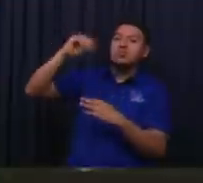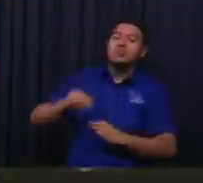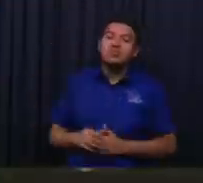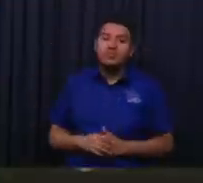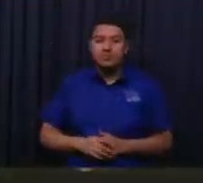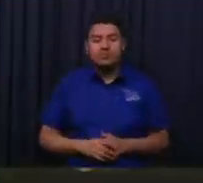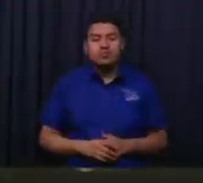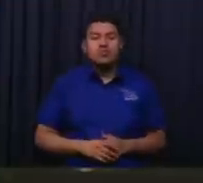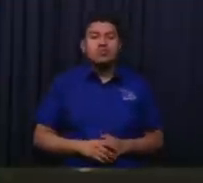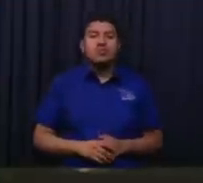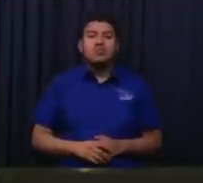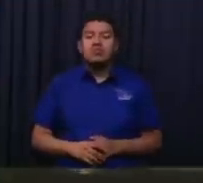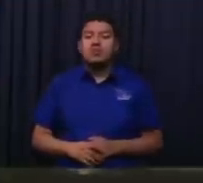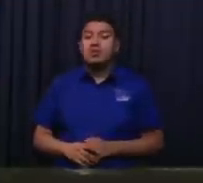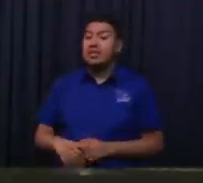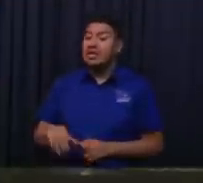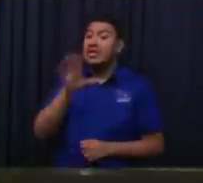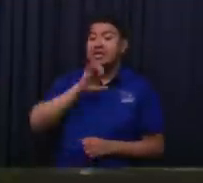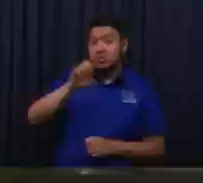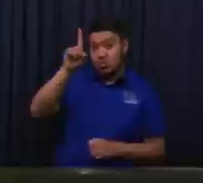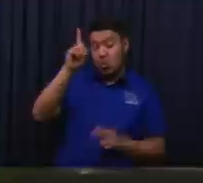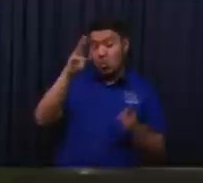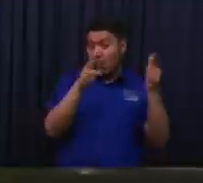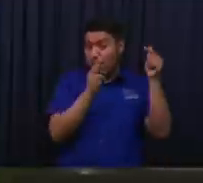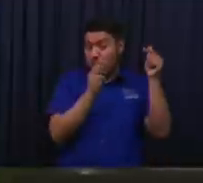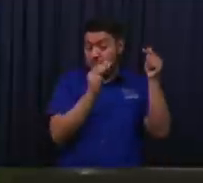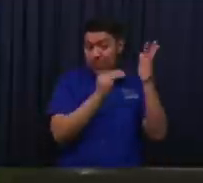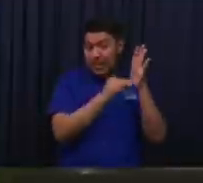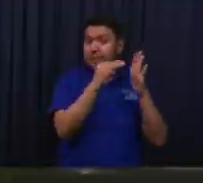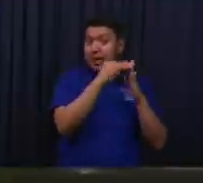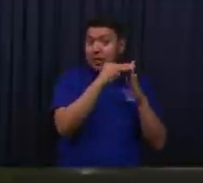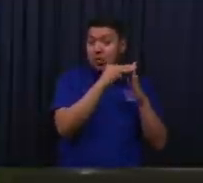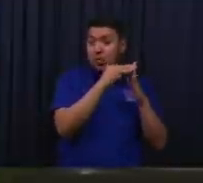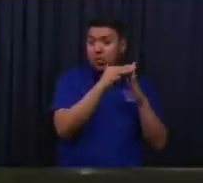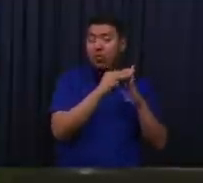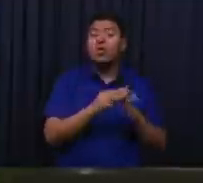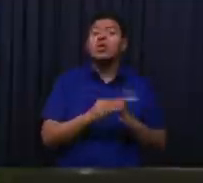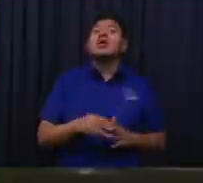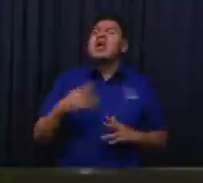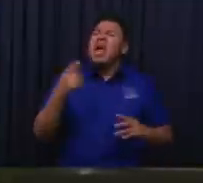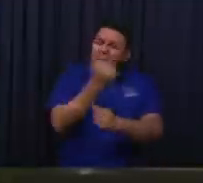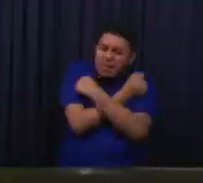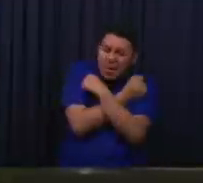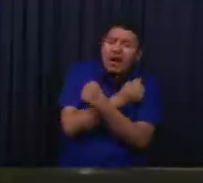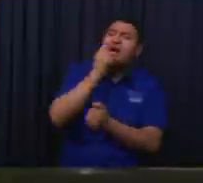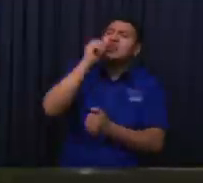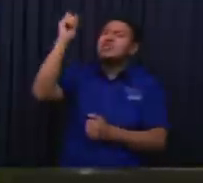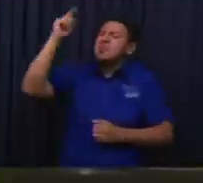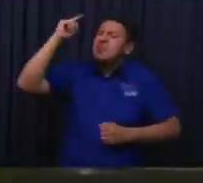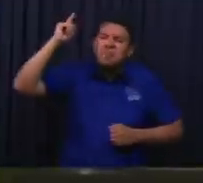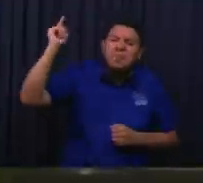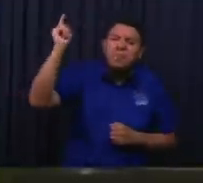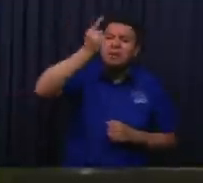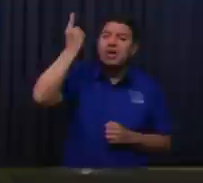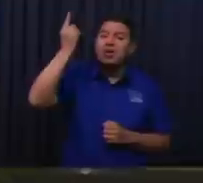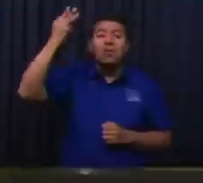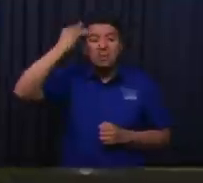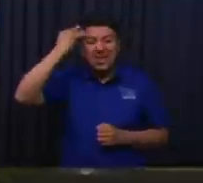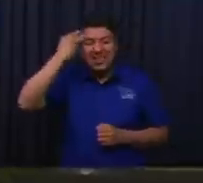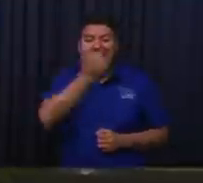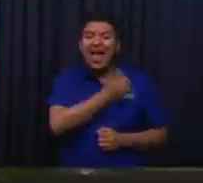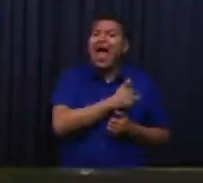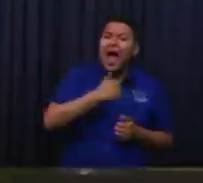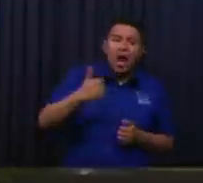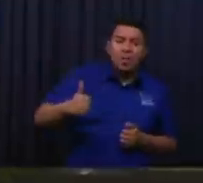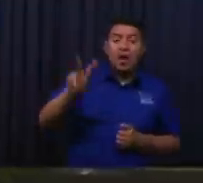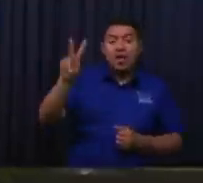Amarás al Señor tu Dios con todo tu corazón, con toda tu mente, con toda tu alma.